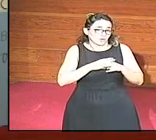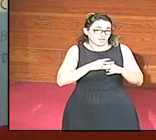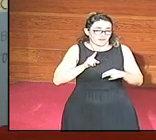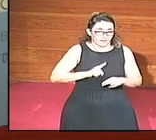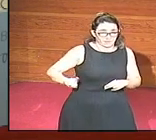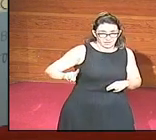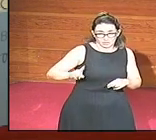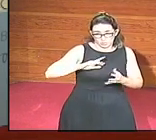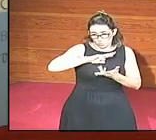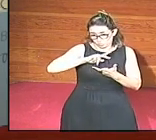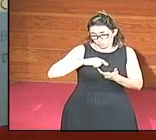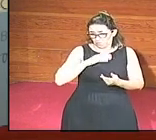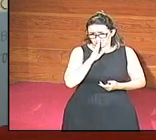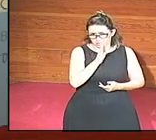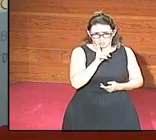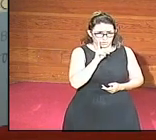yo lo llamo mentiras.